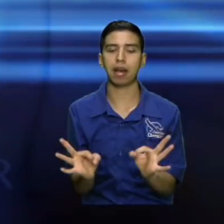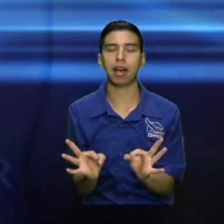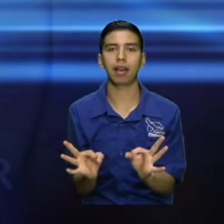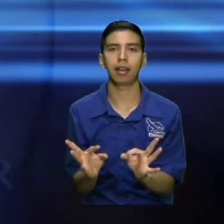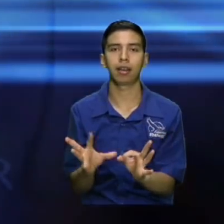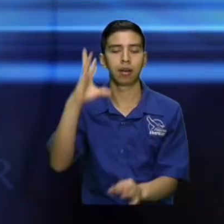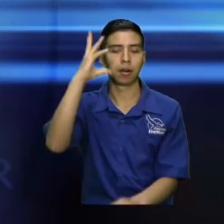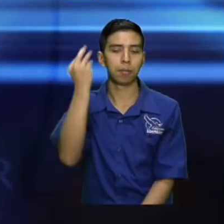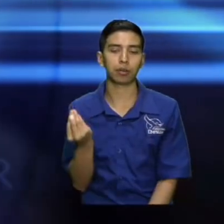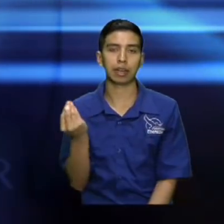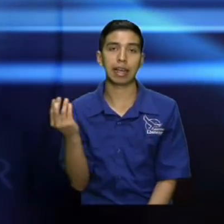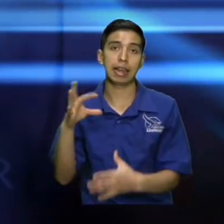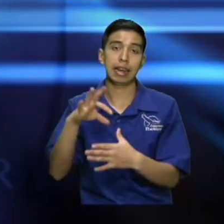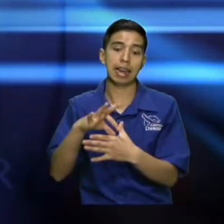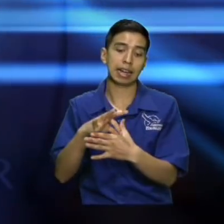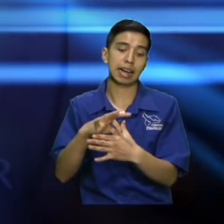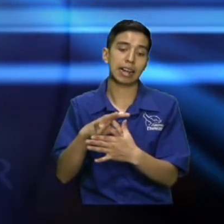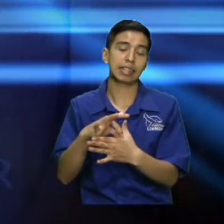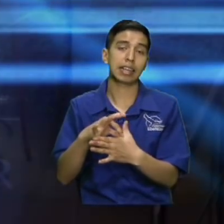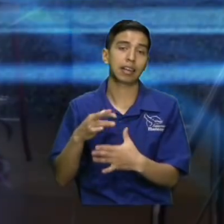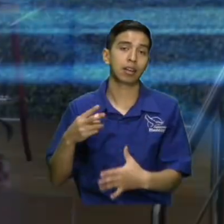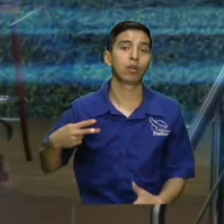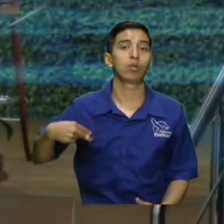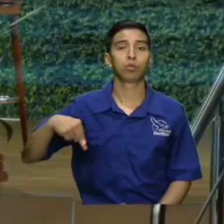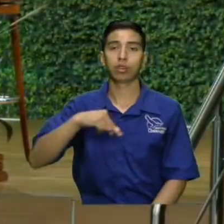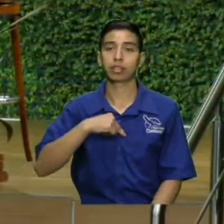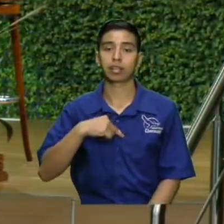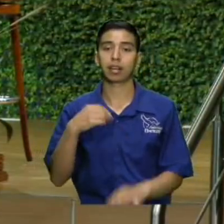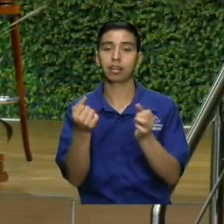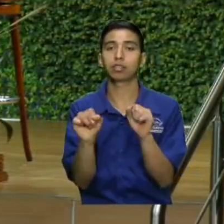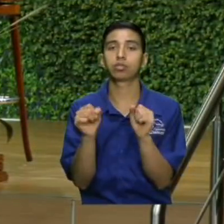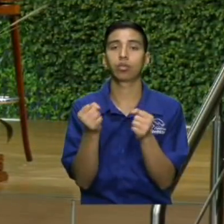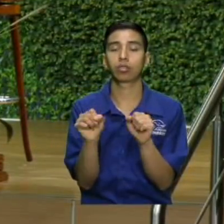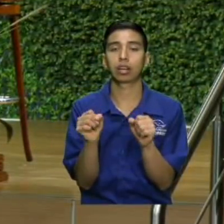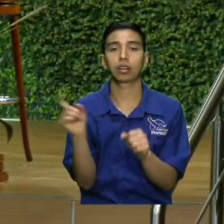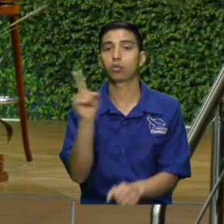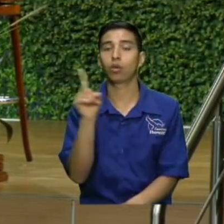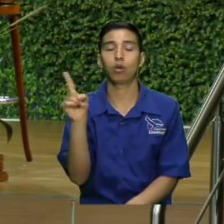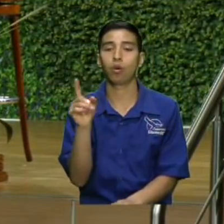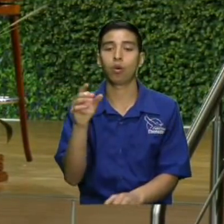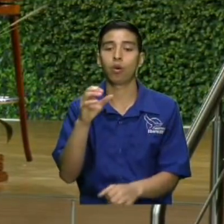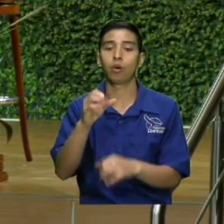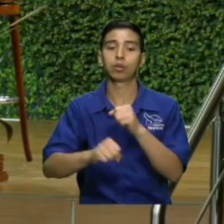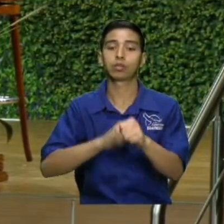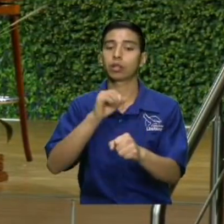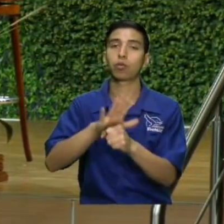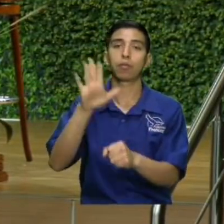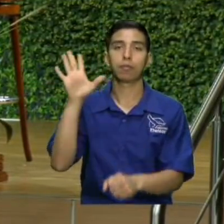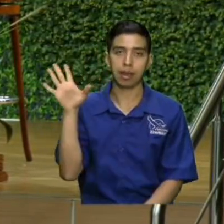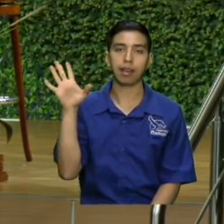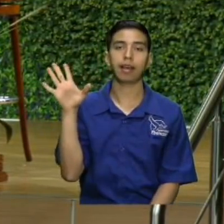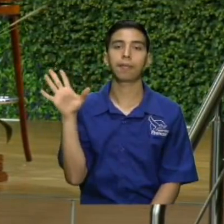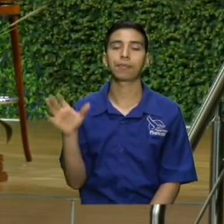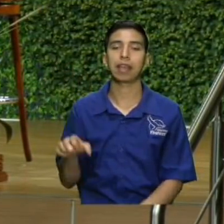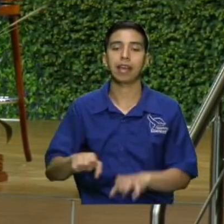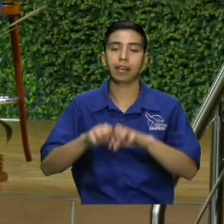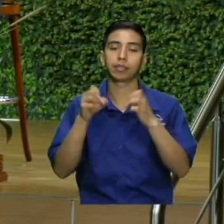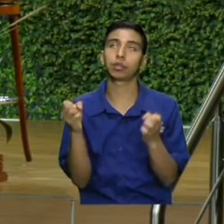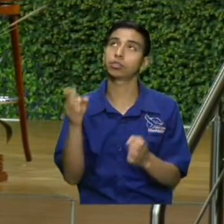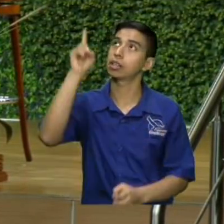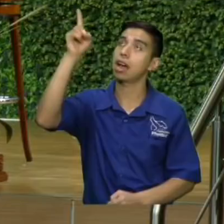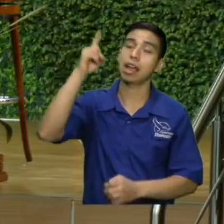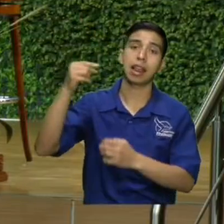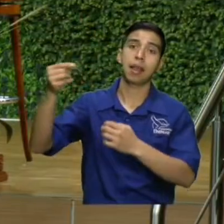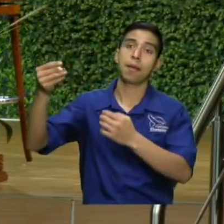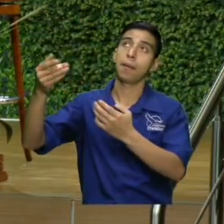la carne nuestra hizo que fuera, no se pudiera cumplir. Entonces él tuvo que mandar a su